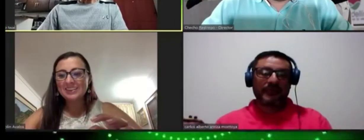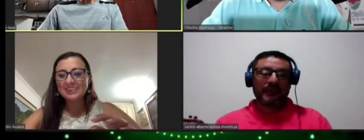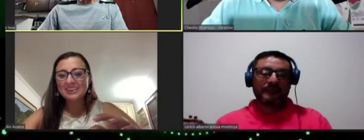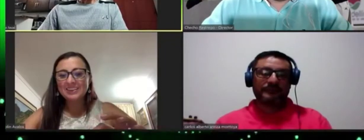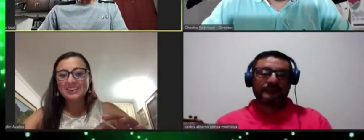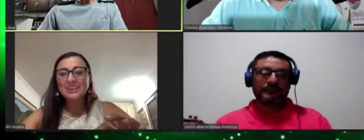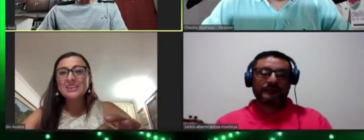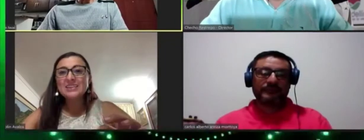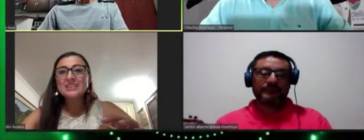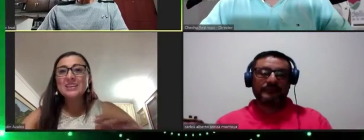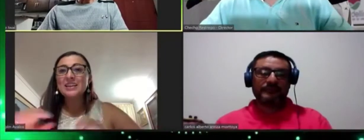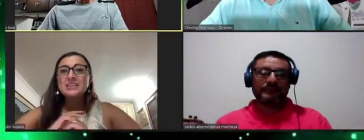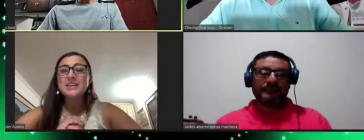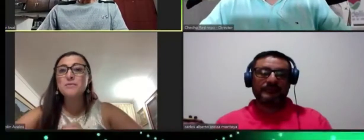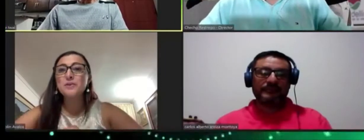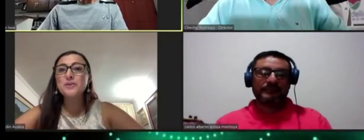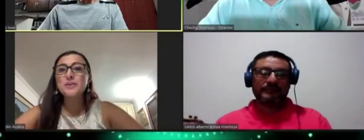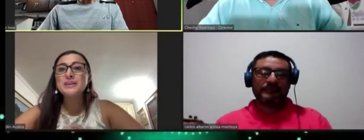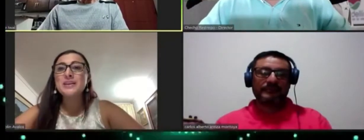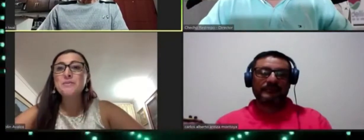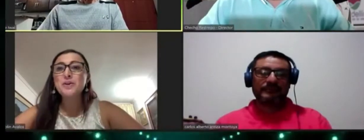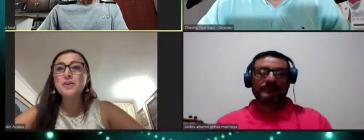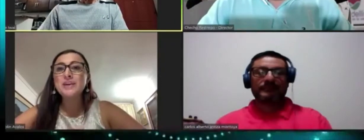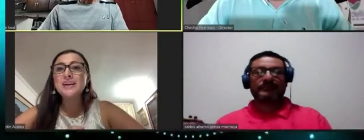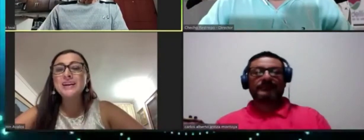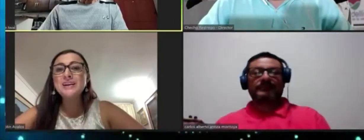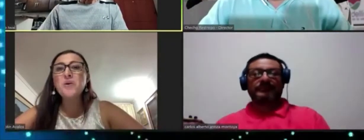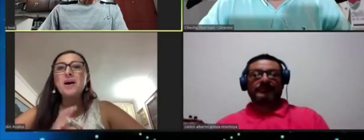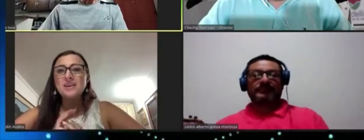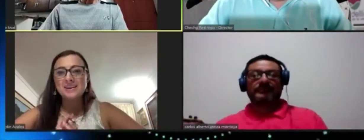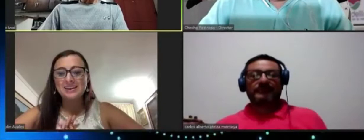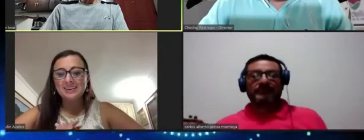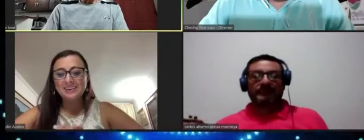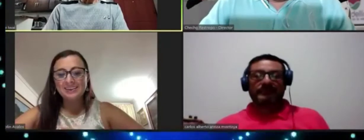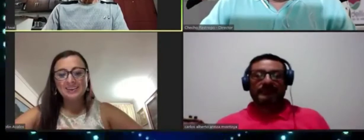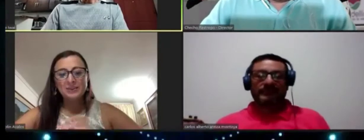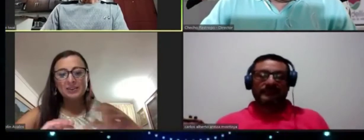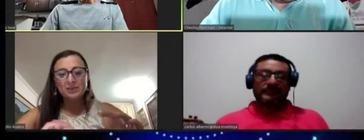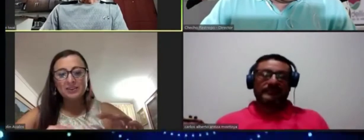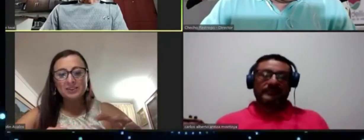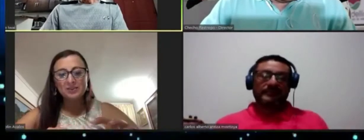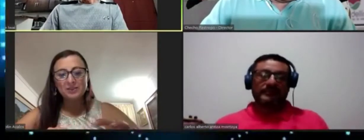ninguna parte. Vea, profe. ¿Te enamoró de acá o acá? A ver,